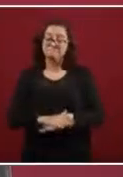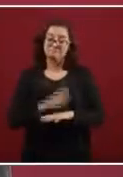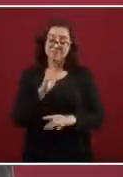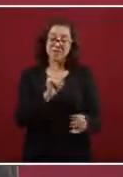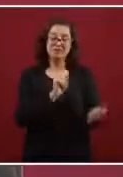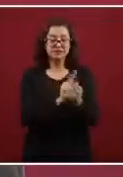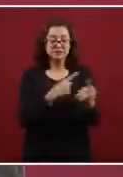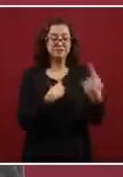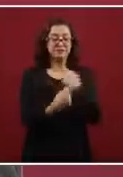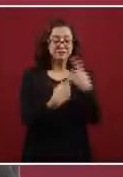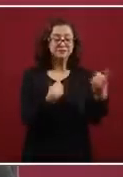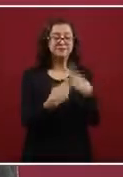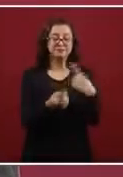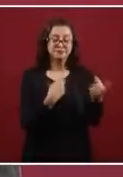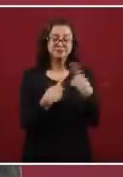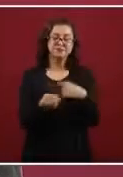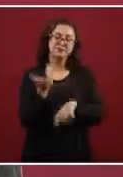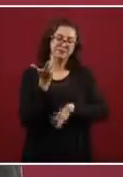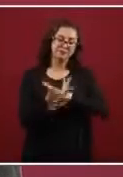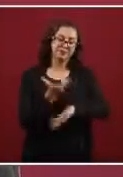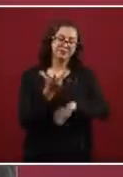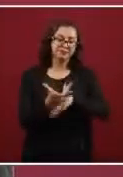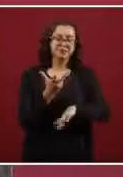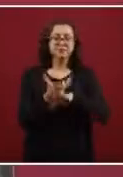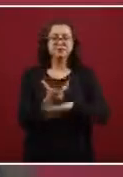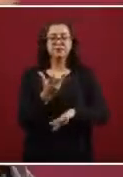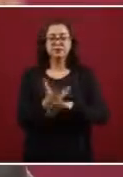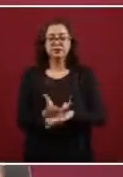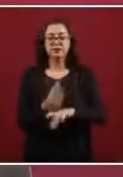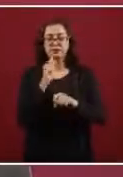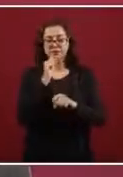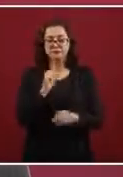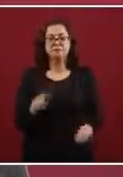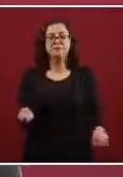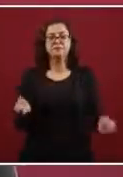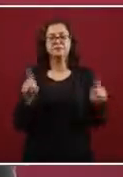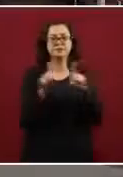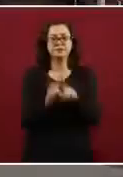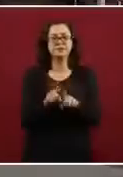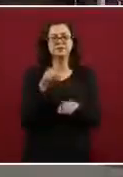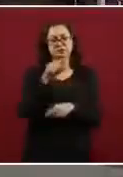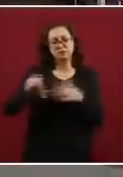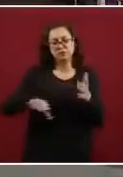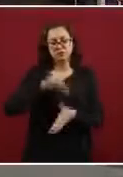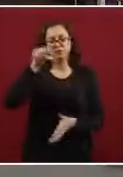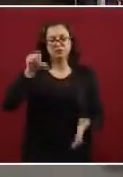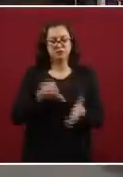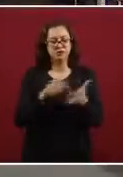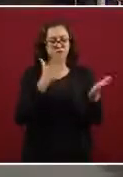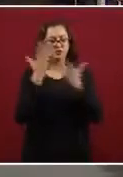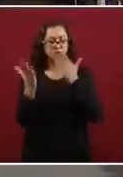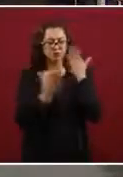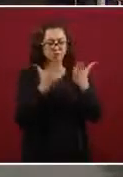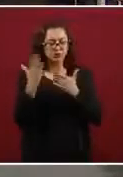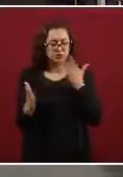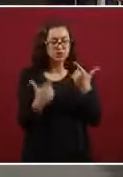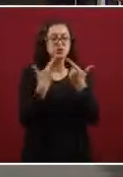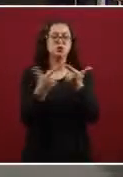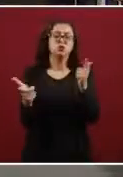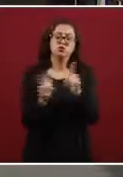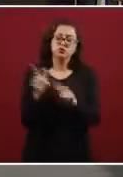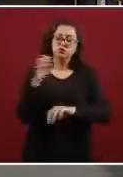muchas discusiones, como ustedes saben, así como con think tanks, centros de estudios, grupos